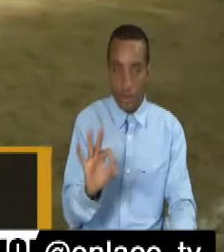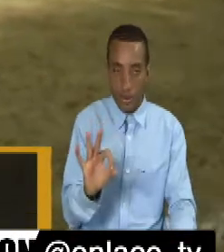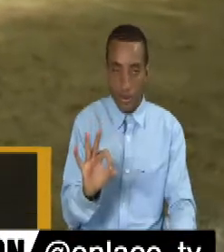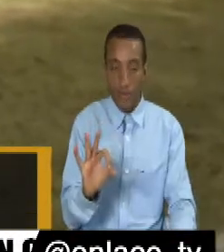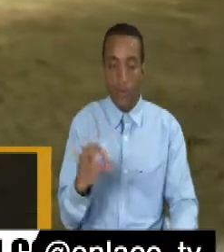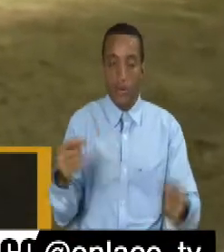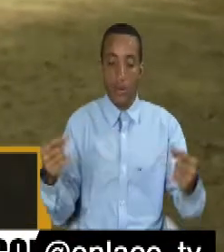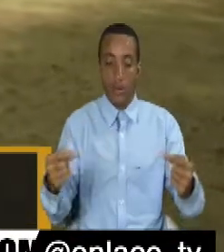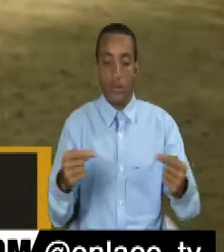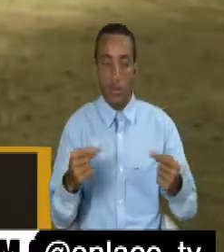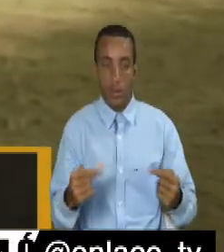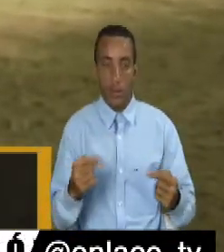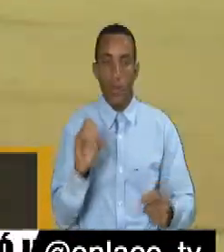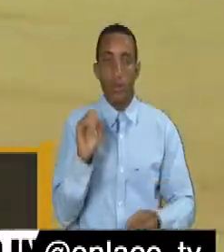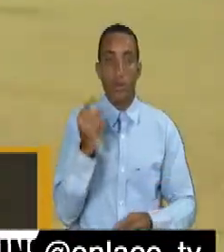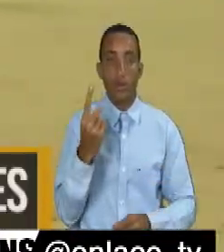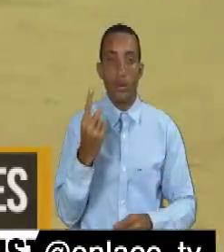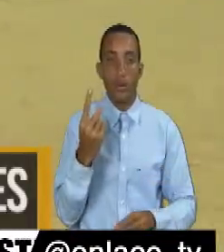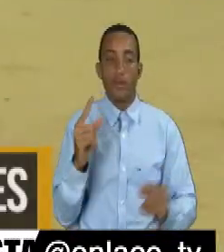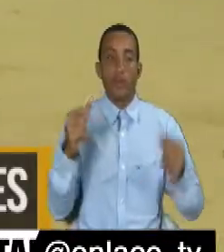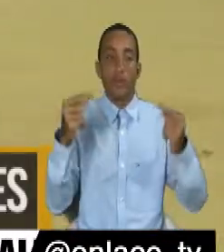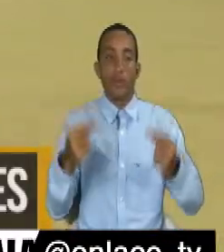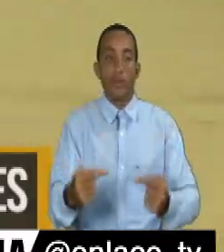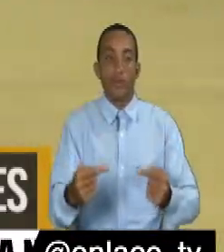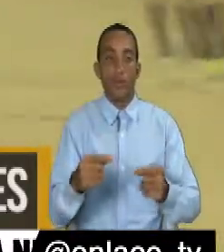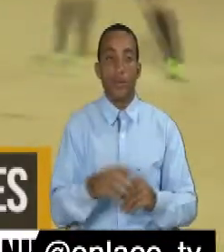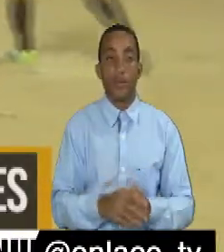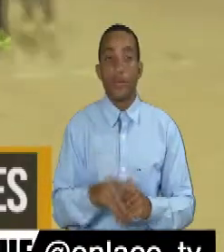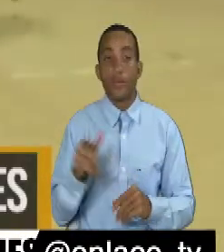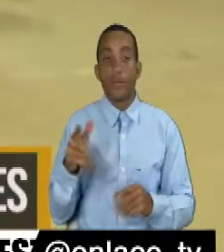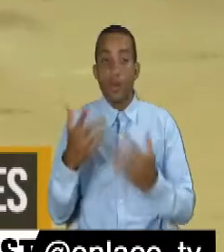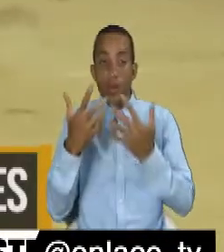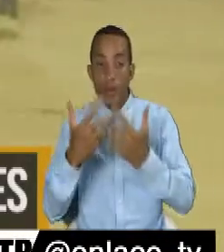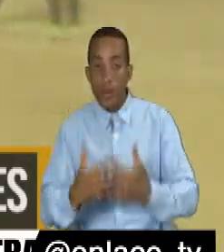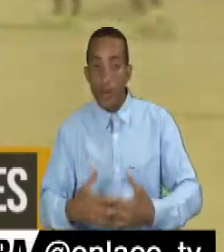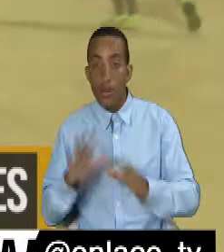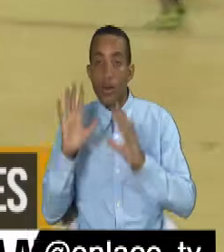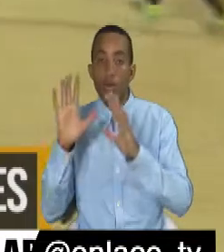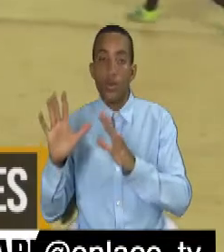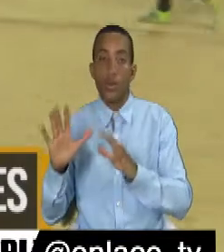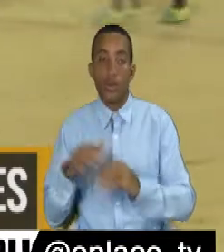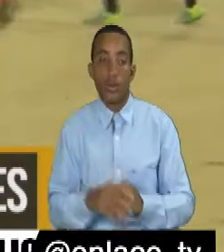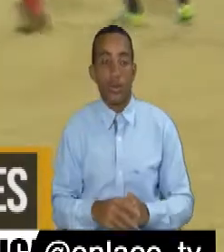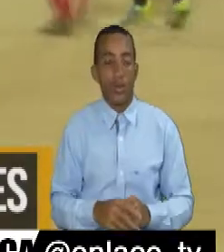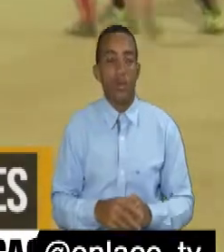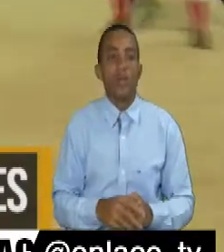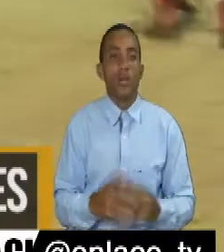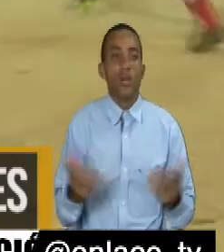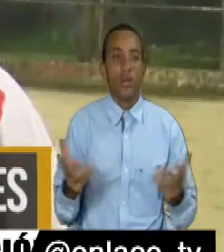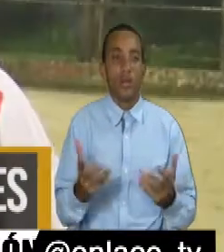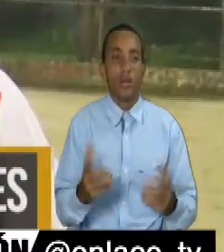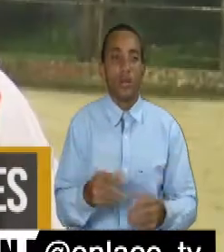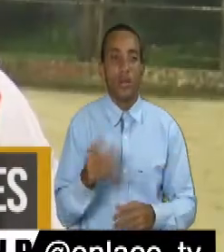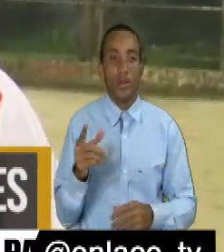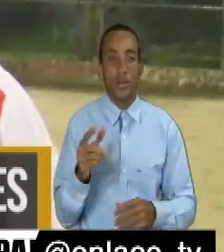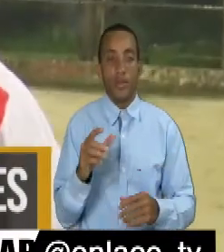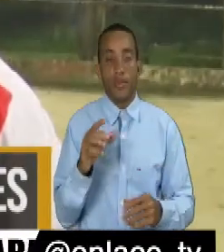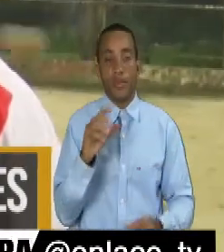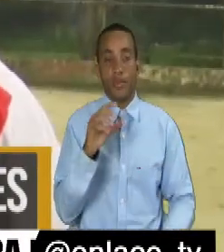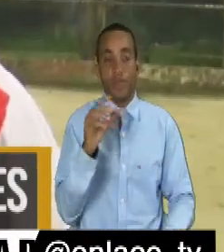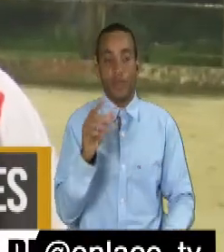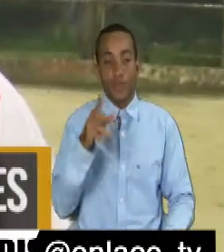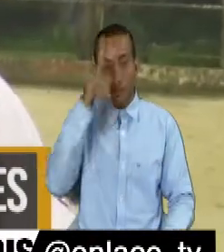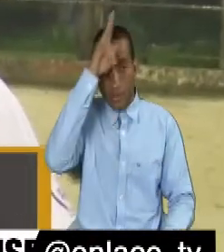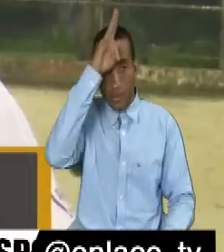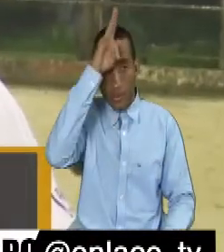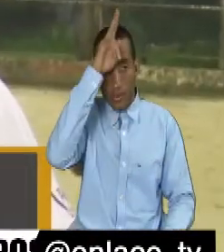participan del primer torneo recreativo de minifútbol contratista del petróleo que se desarrolla en la cancha polideportiva de la ciudad de La Pipatón. Es un torneo de